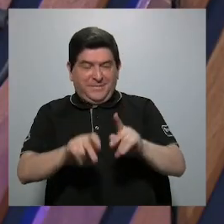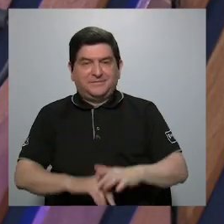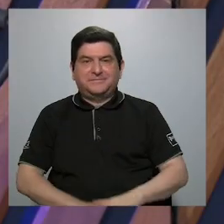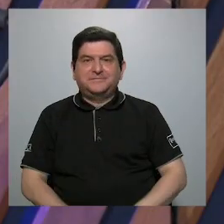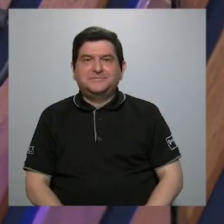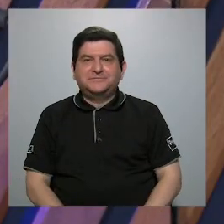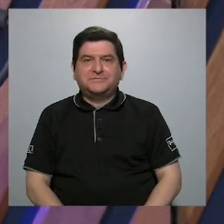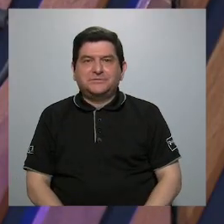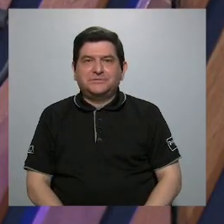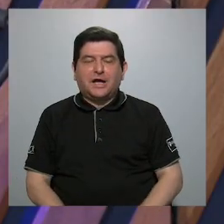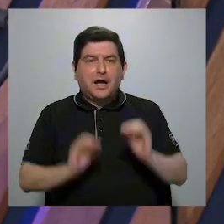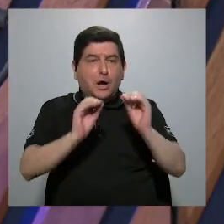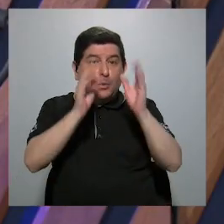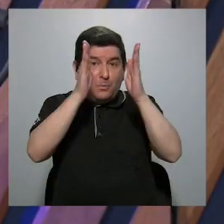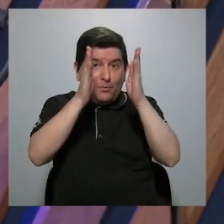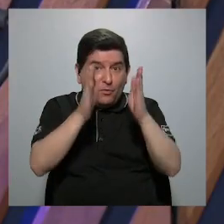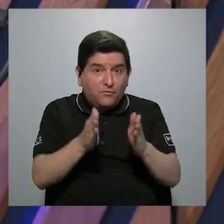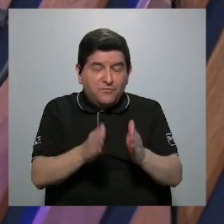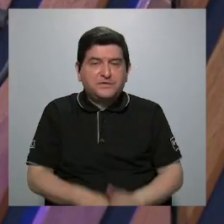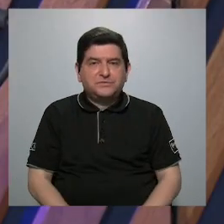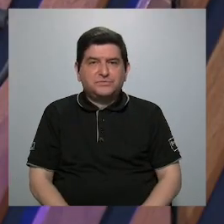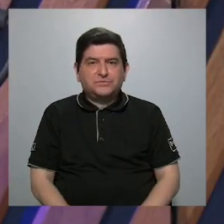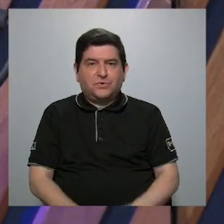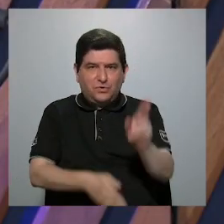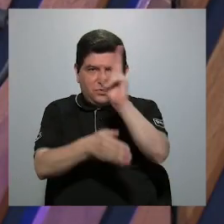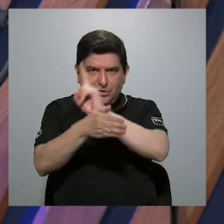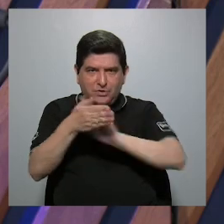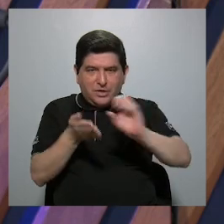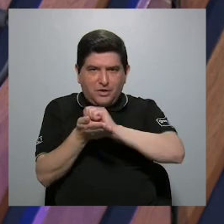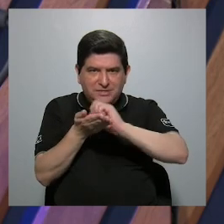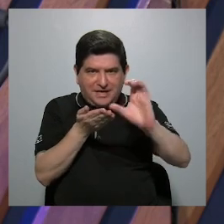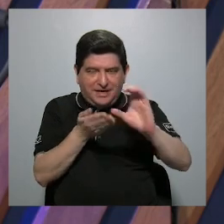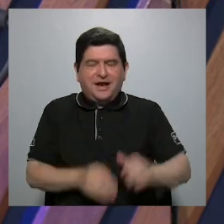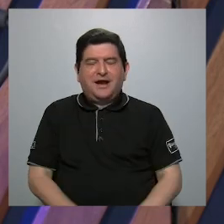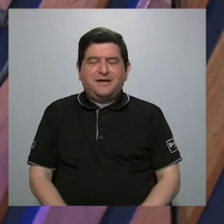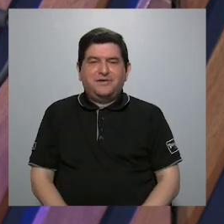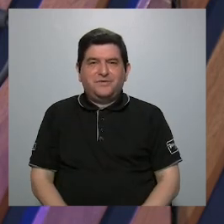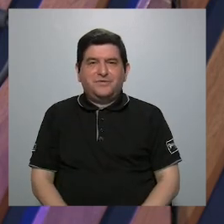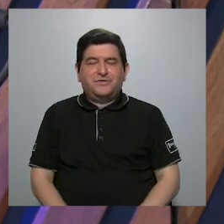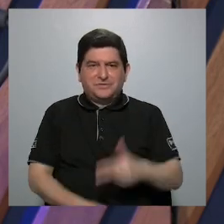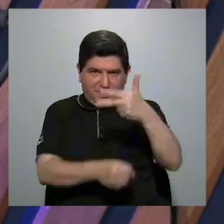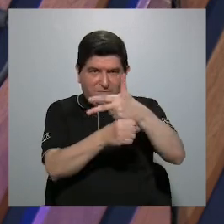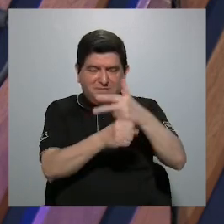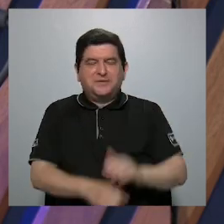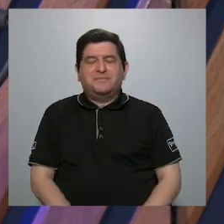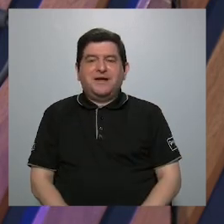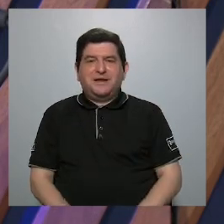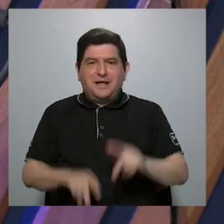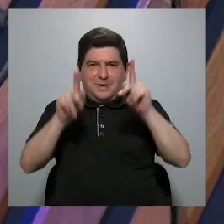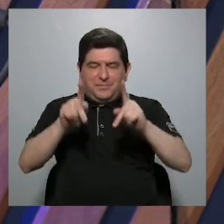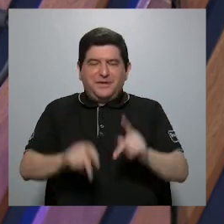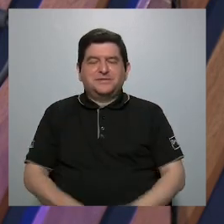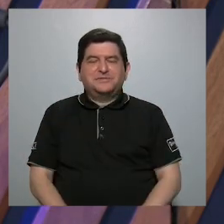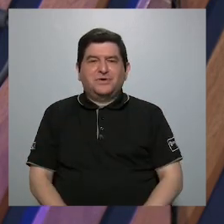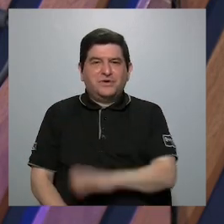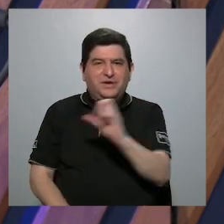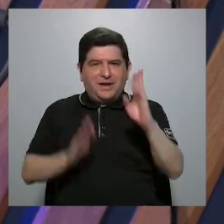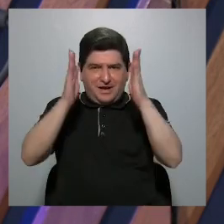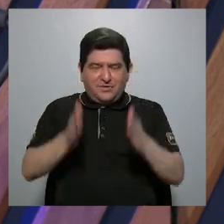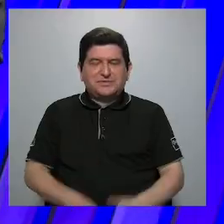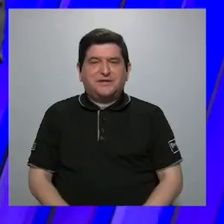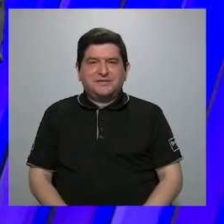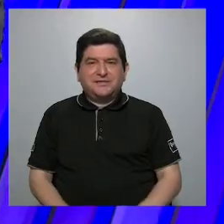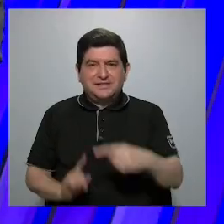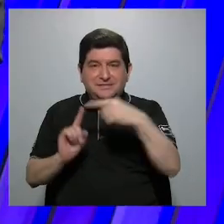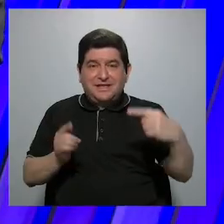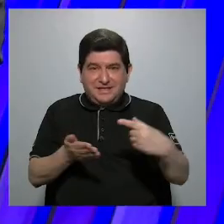personaje profesor en la Universidad de San Carlos, costarricense, Liendo Goicoechea,